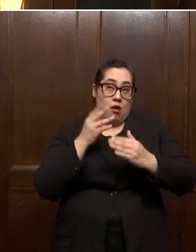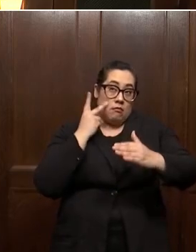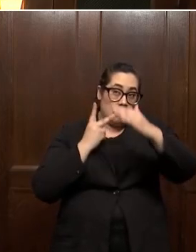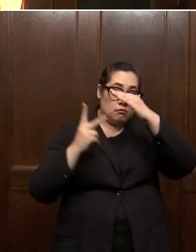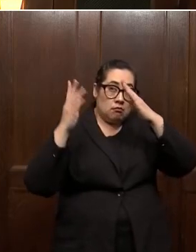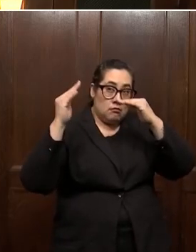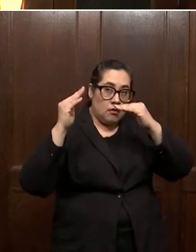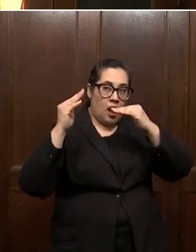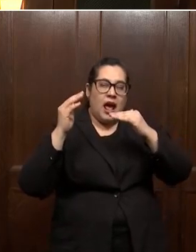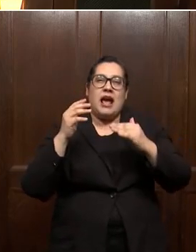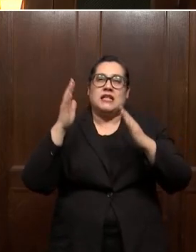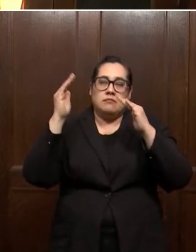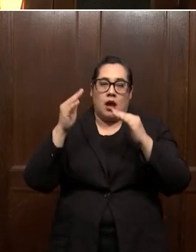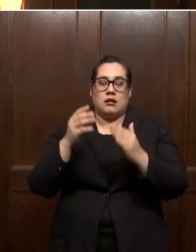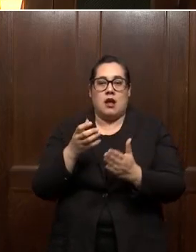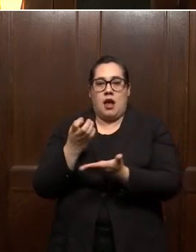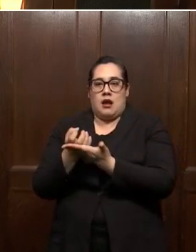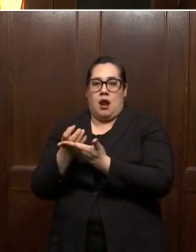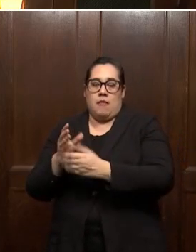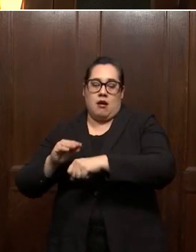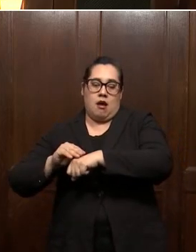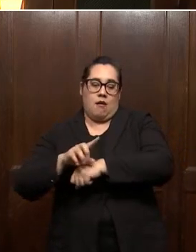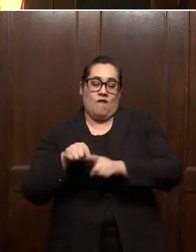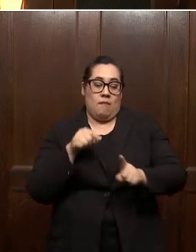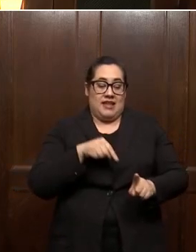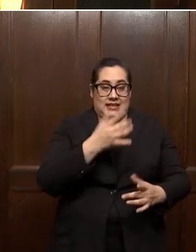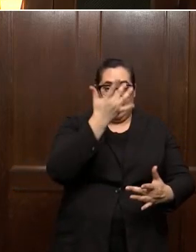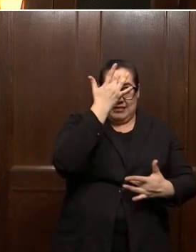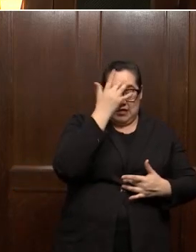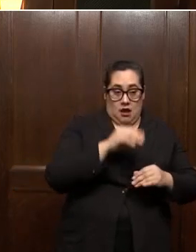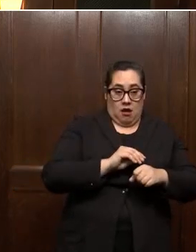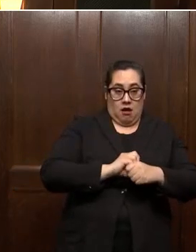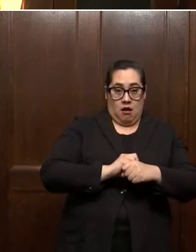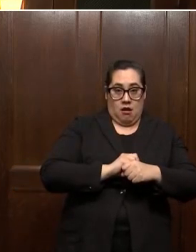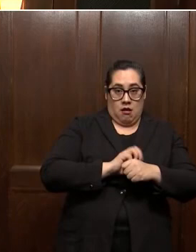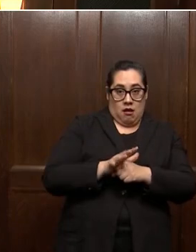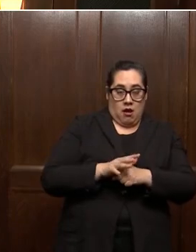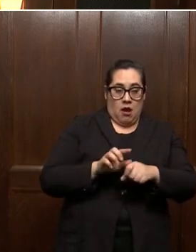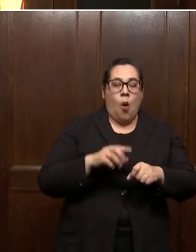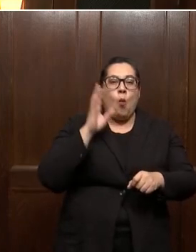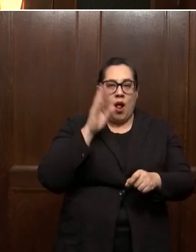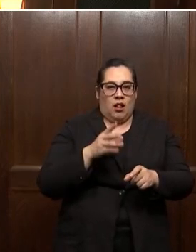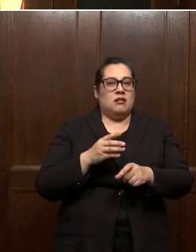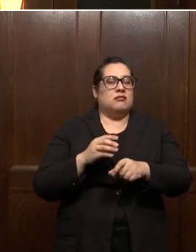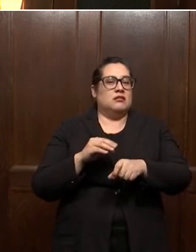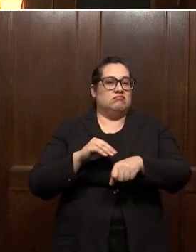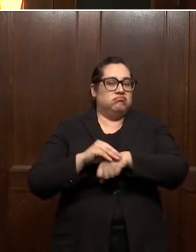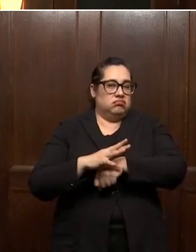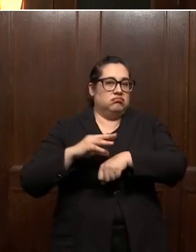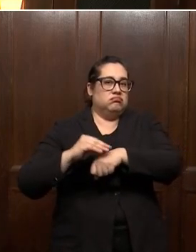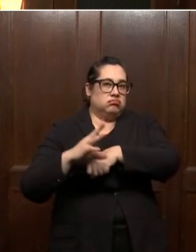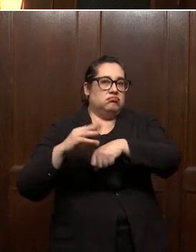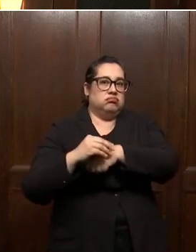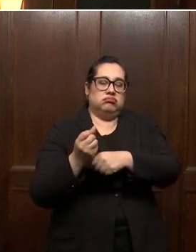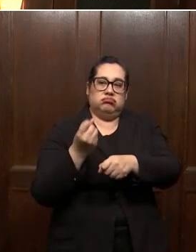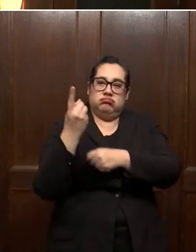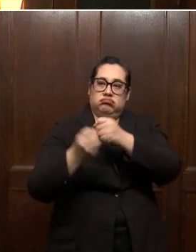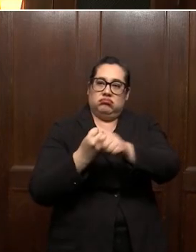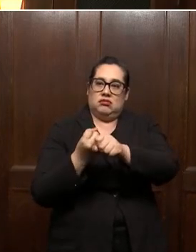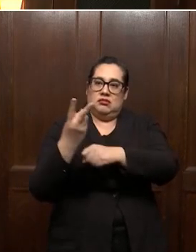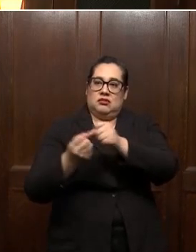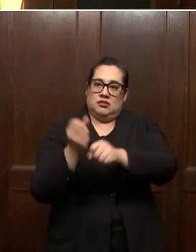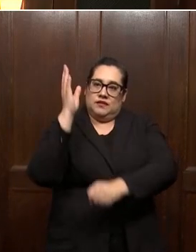los impactos económicos de esta pandemia continuarán durante los años que vienen y es necesario preservar